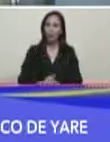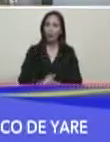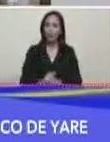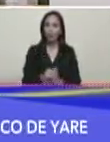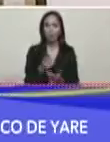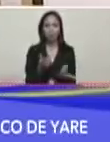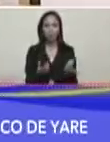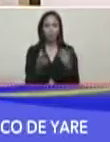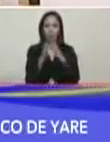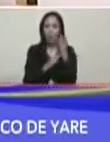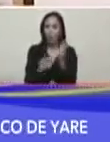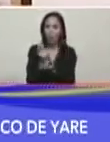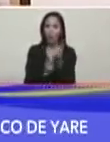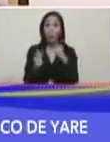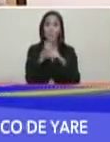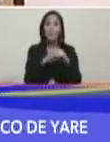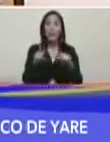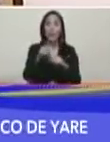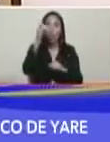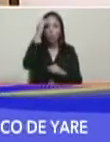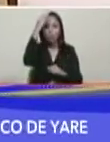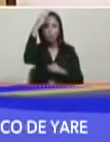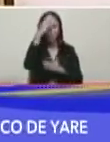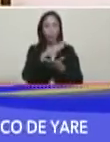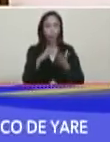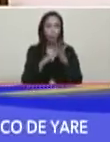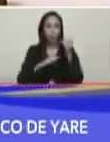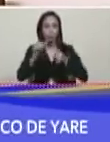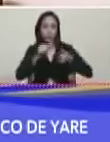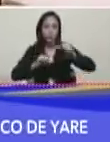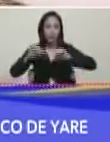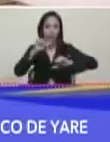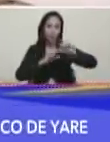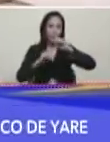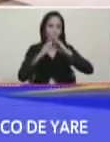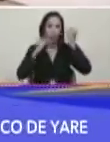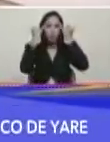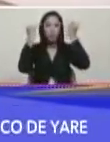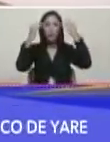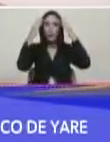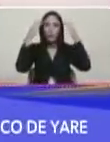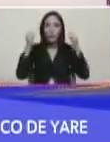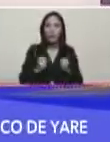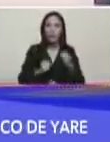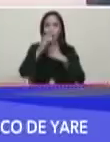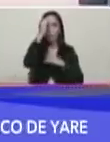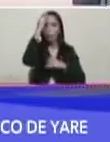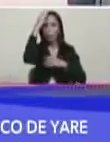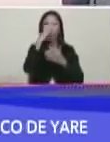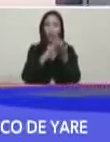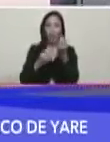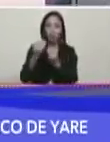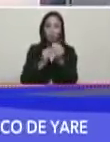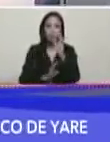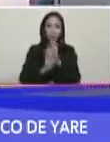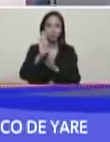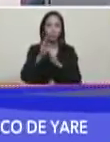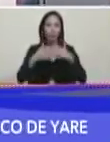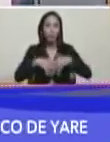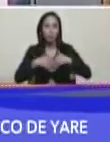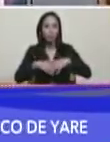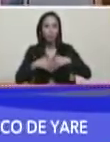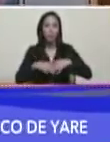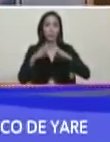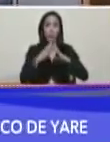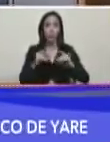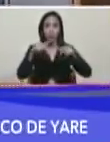Pero con el conocimiento científico y la capacidad para recuperar los procesos industriales en